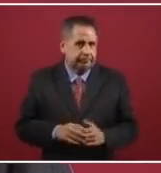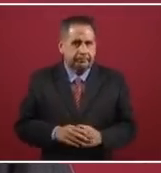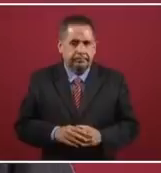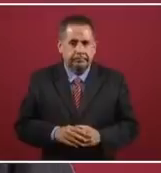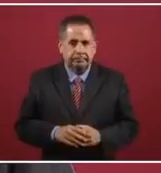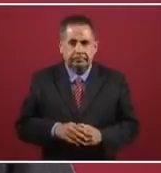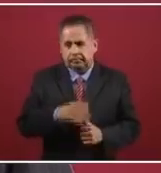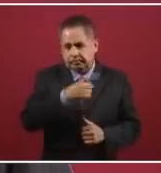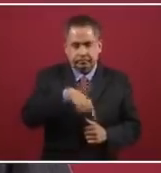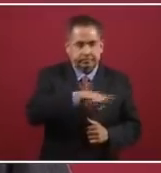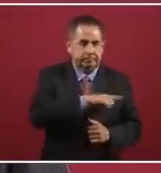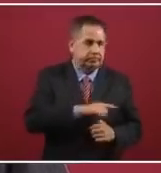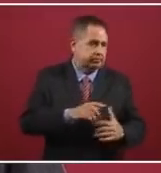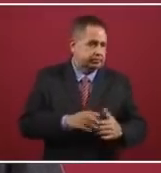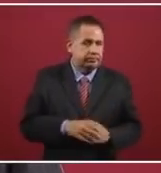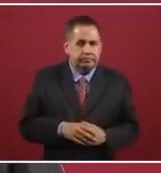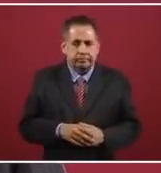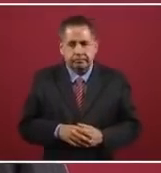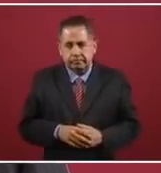a los que